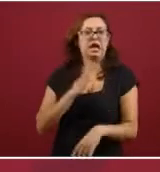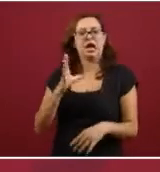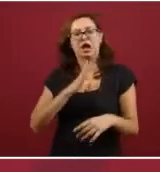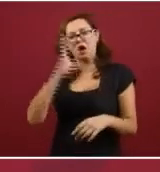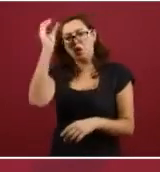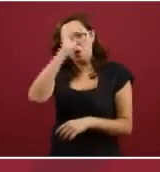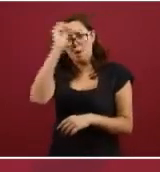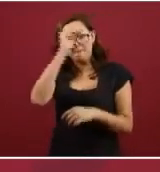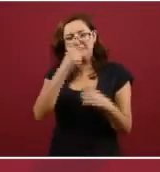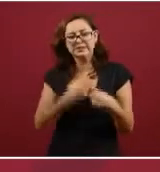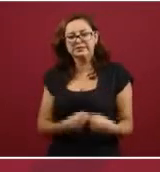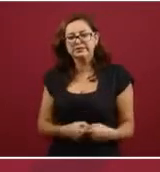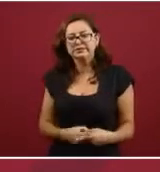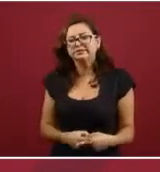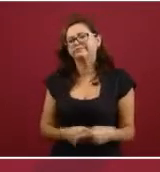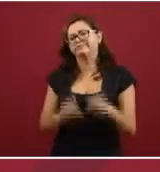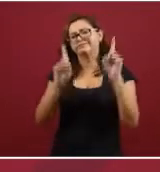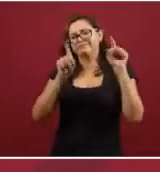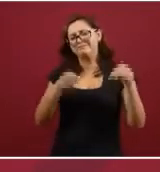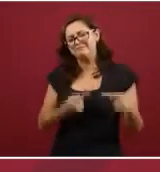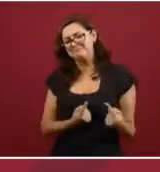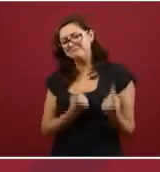discrepancias,